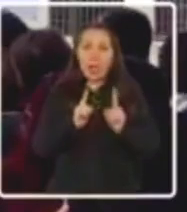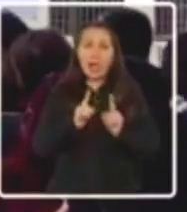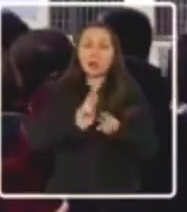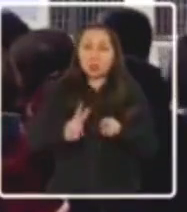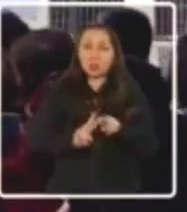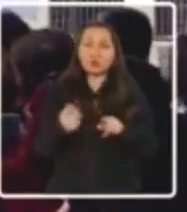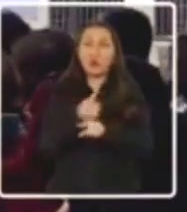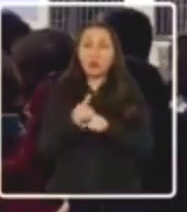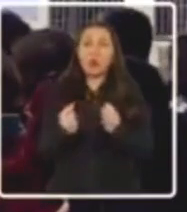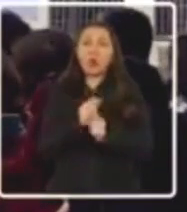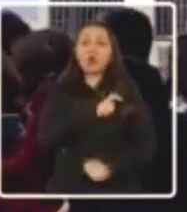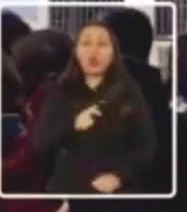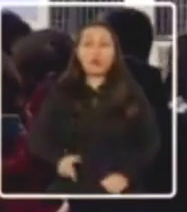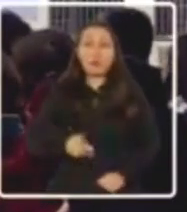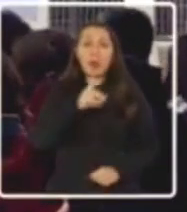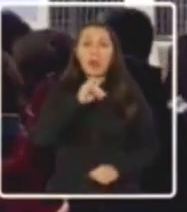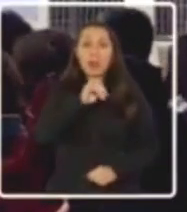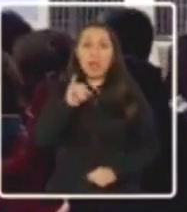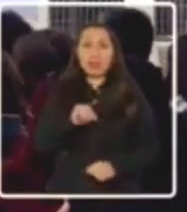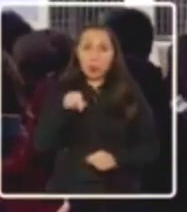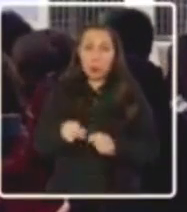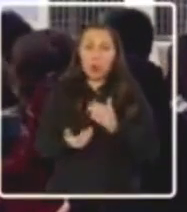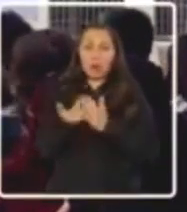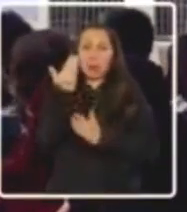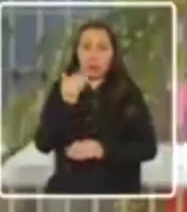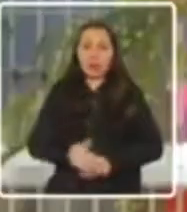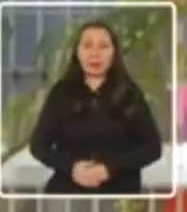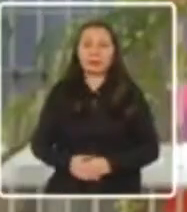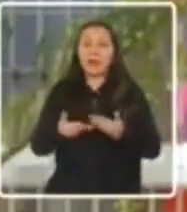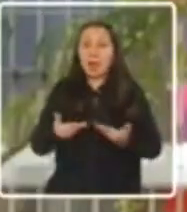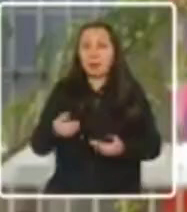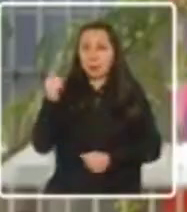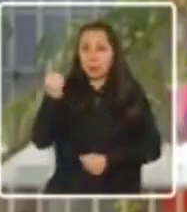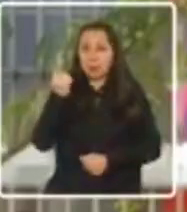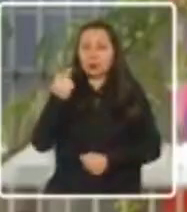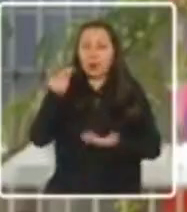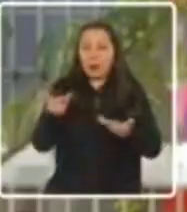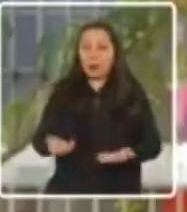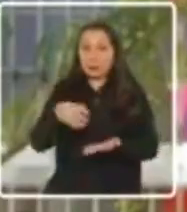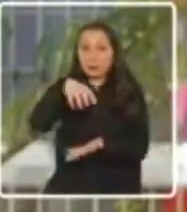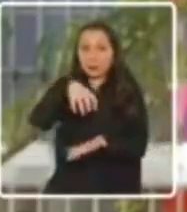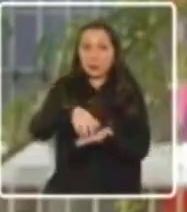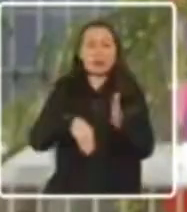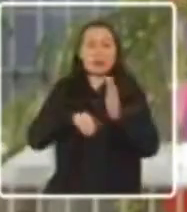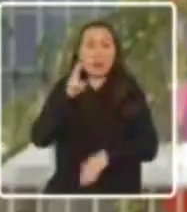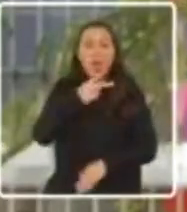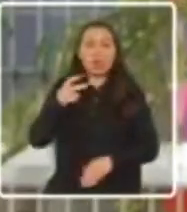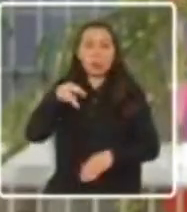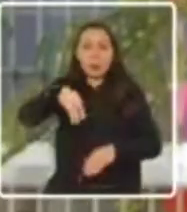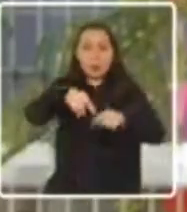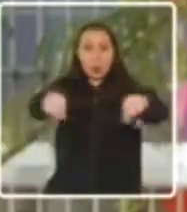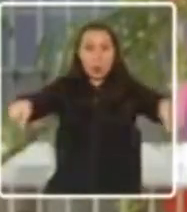tenemos que solucionar. Lo conversamos con el gobernador Jorge Díaz hoy día en la mañana. Ahora, en particular, este centro tiene más de 200